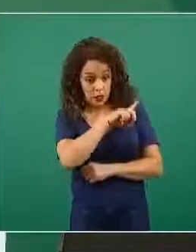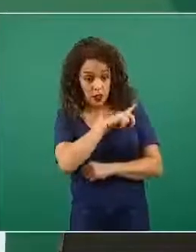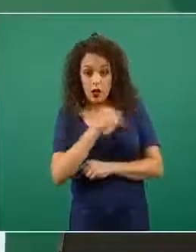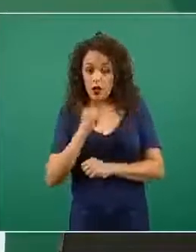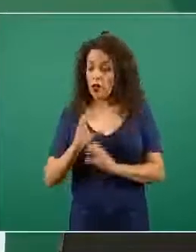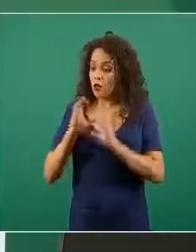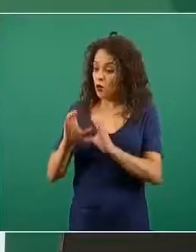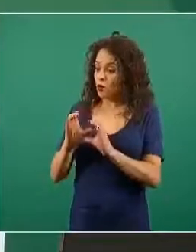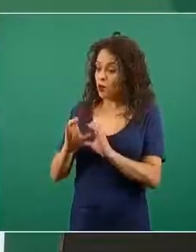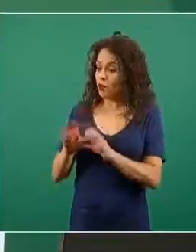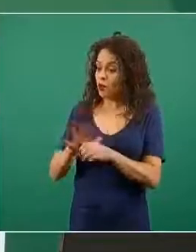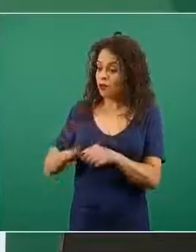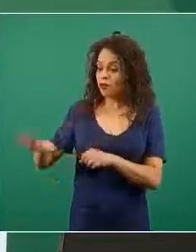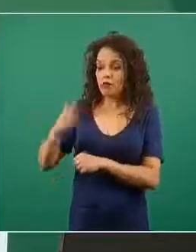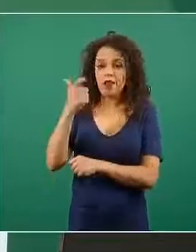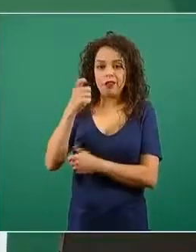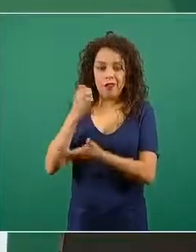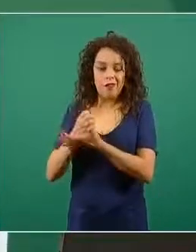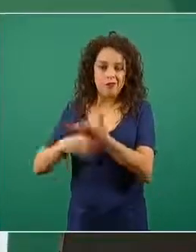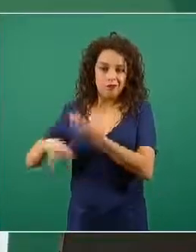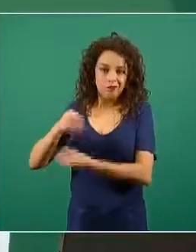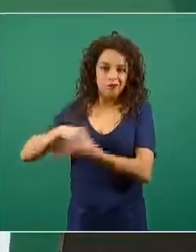cuidado de la economía.